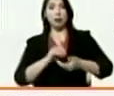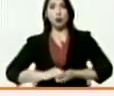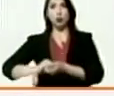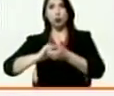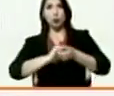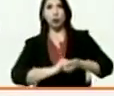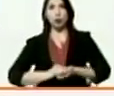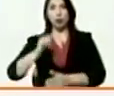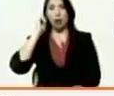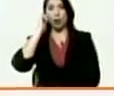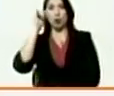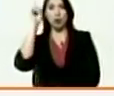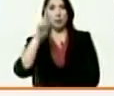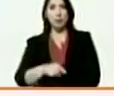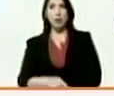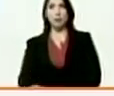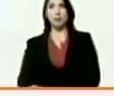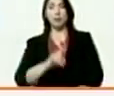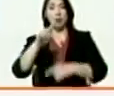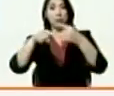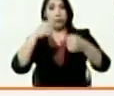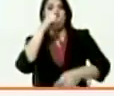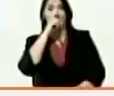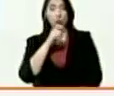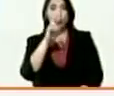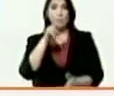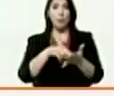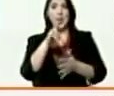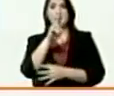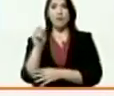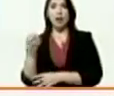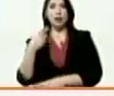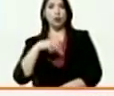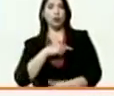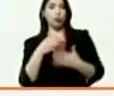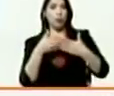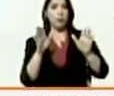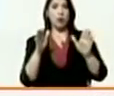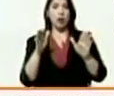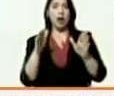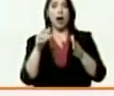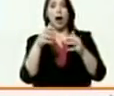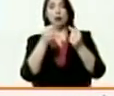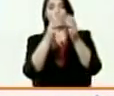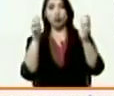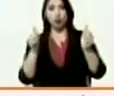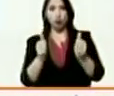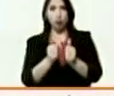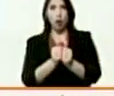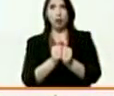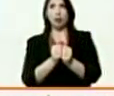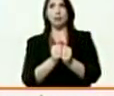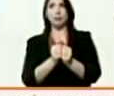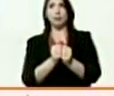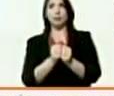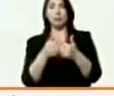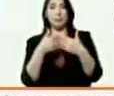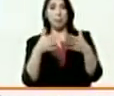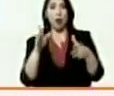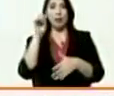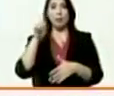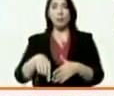semestre del año 2020 estaremos abiertos en Anzoátegui y en